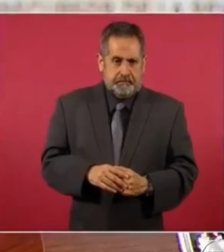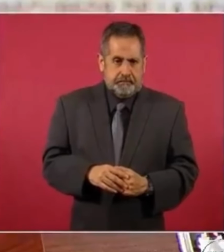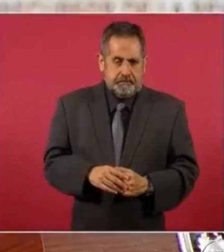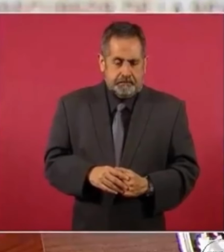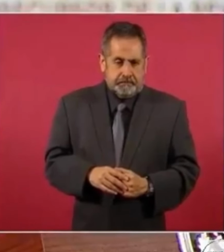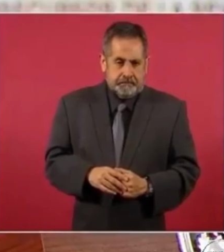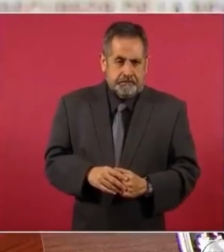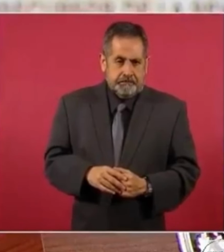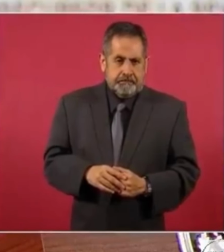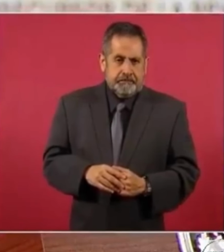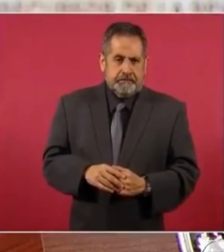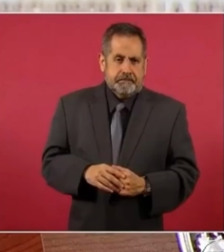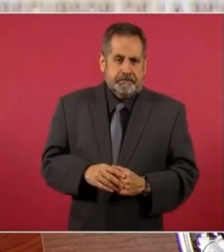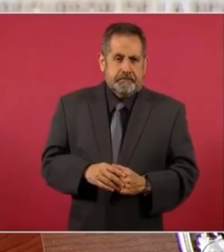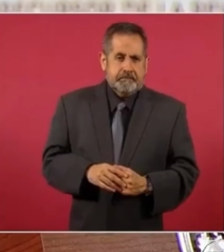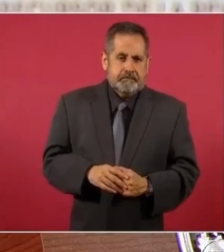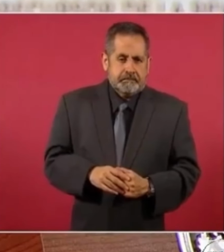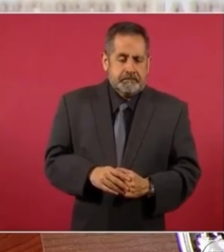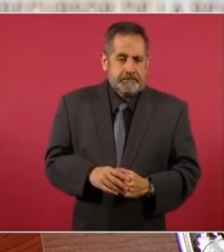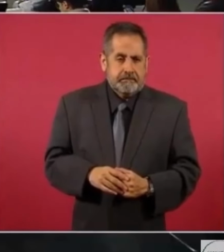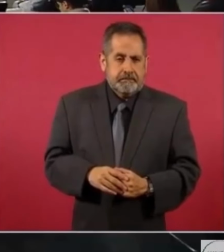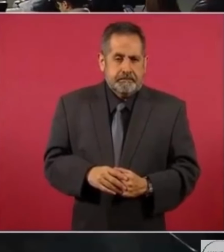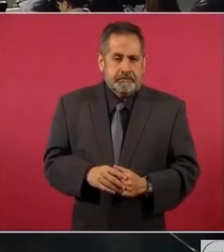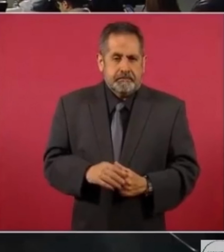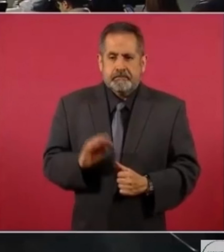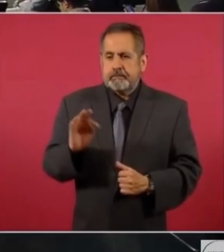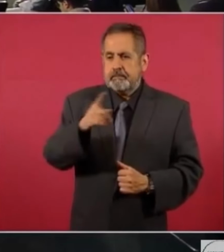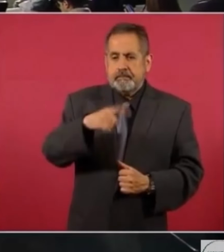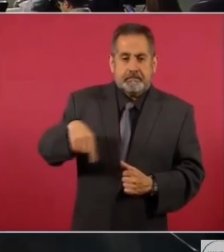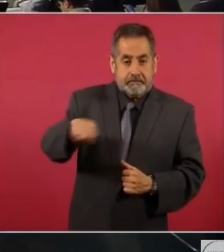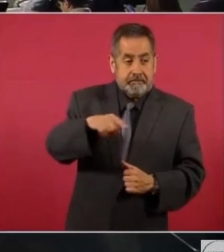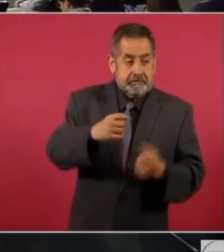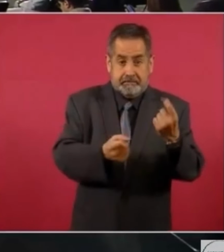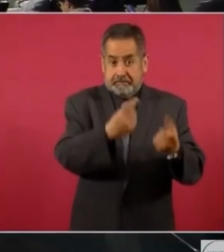es un movimiento diabólico el nuestro,